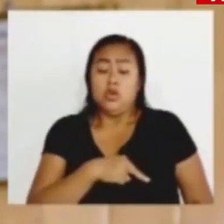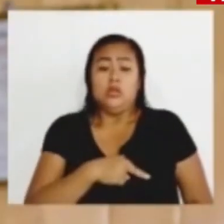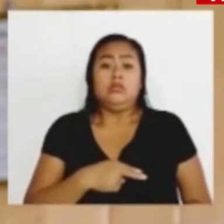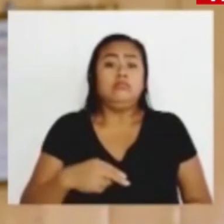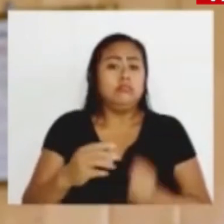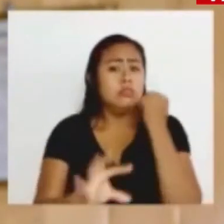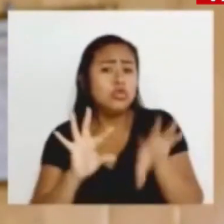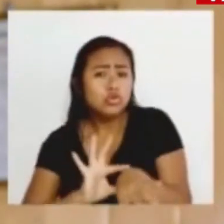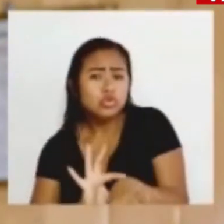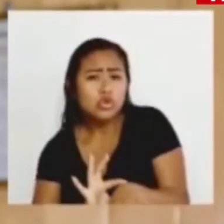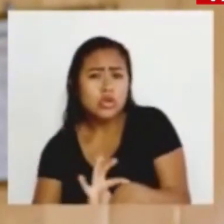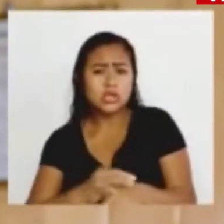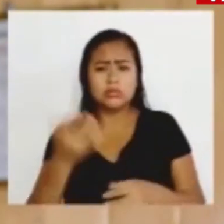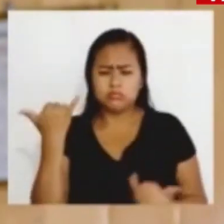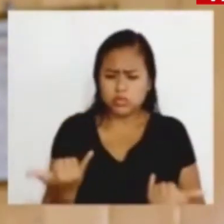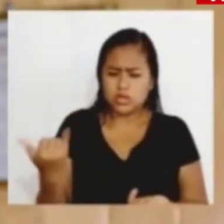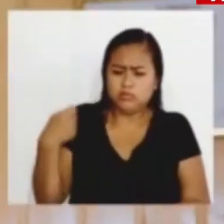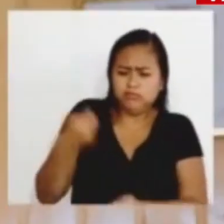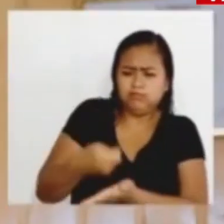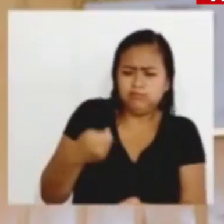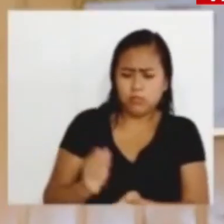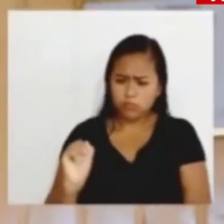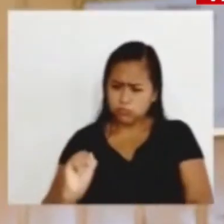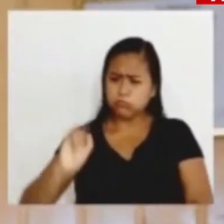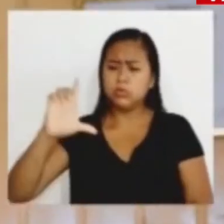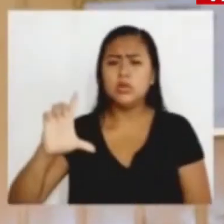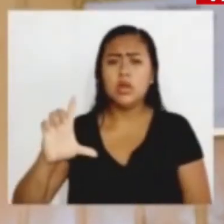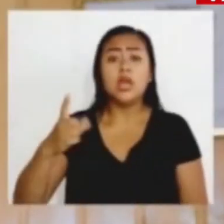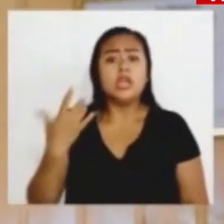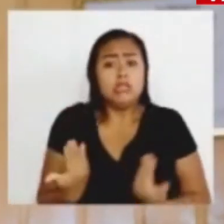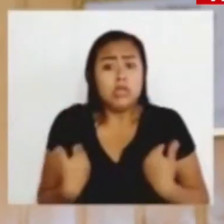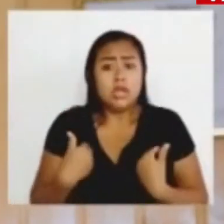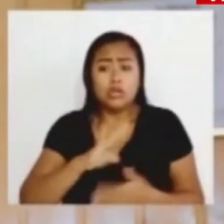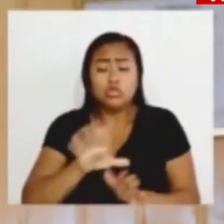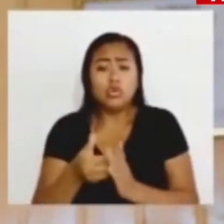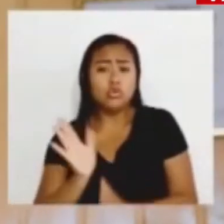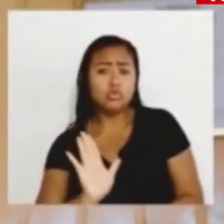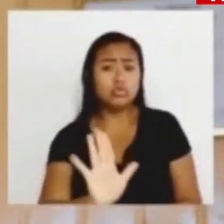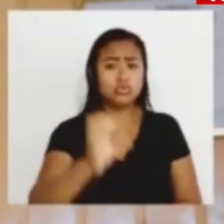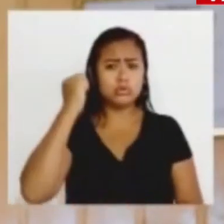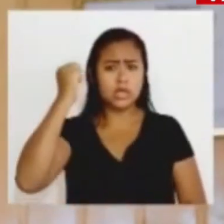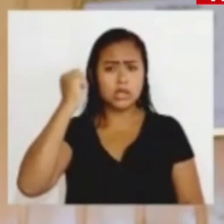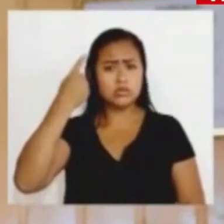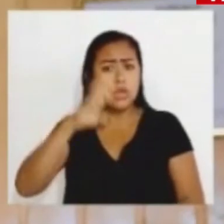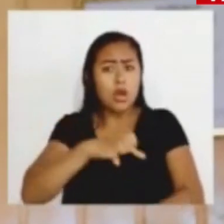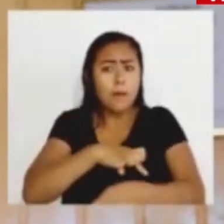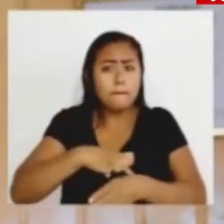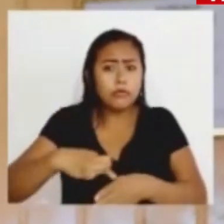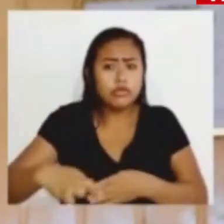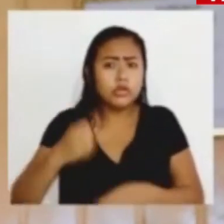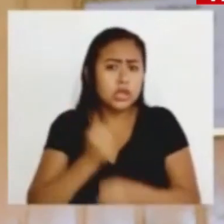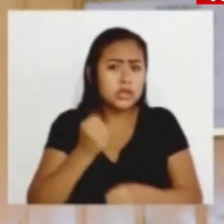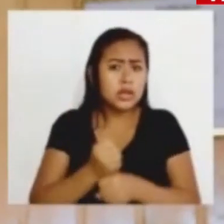región, conoce su región y fundamentalmente tiene vocación de servicio. Muchas gracias, Hugo, y un saludo nuevamente